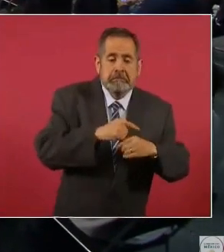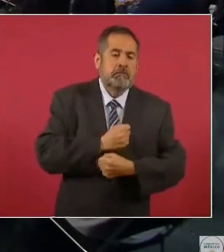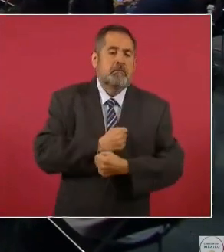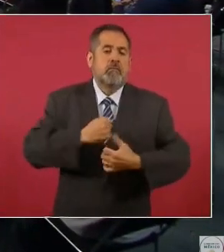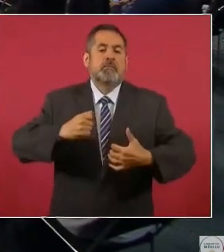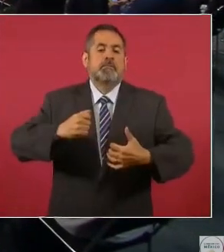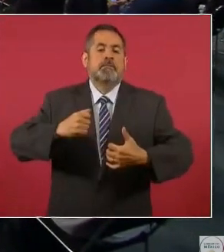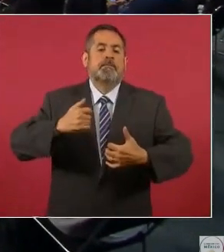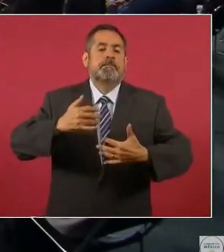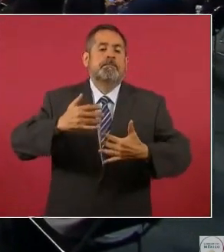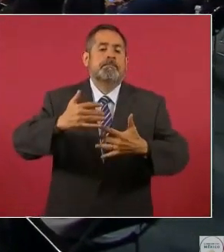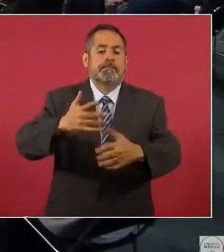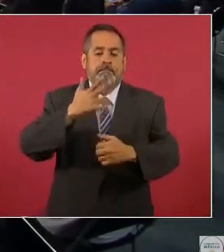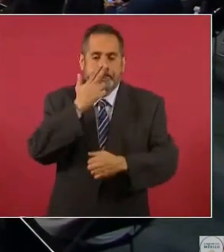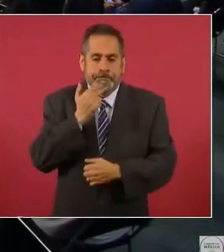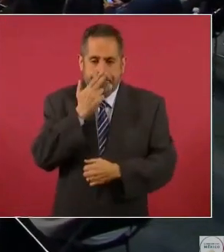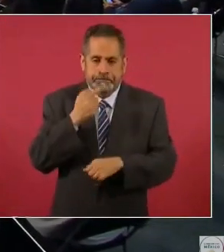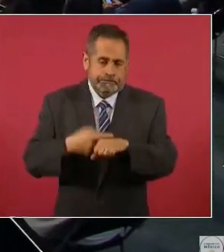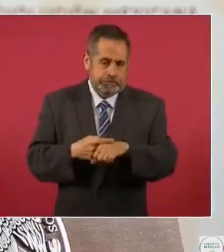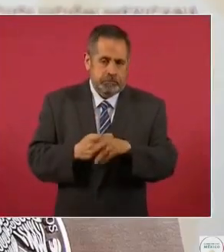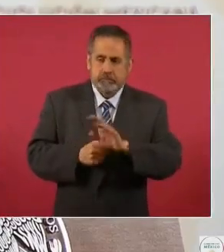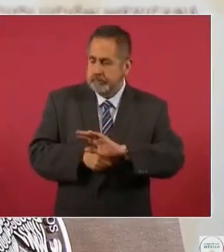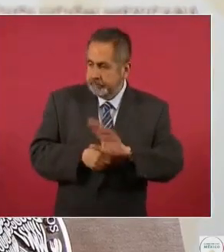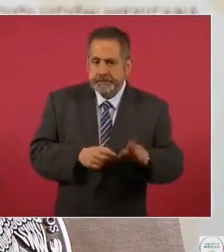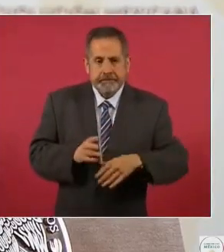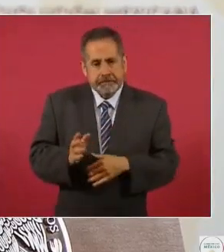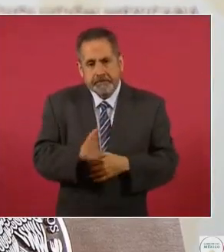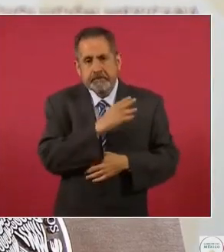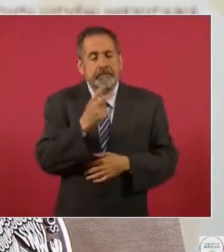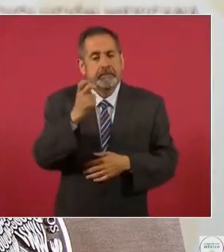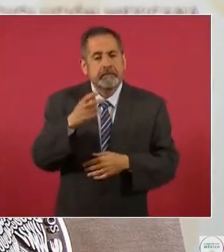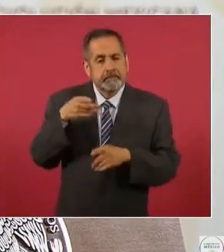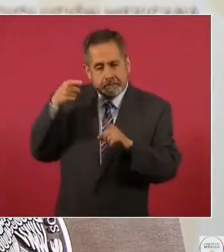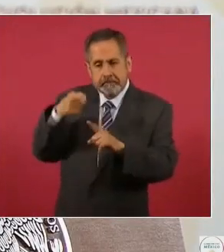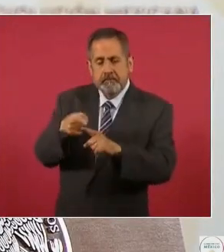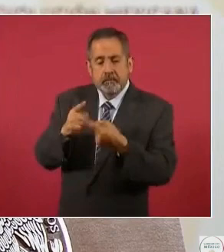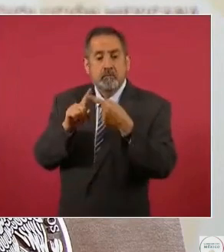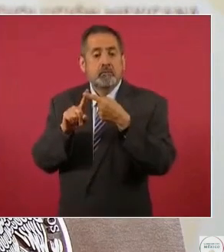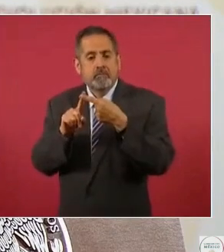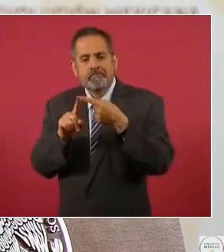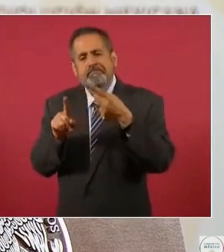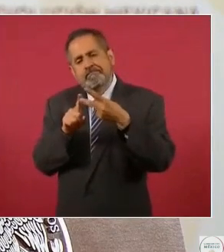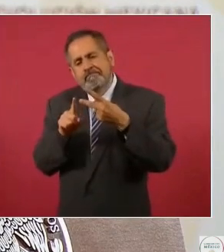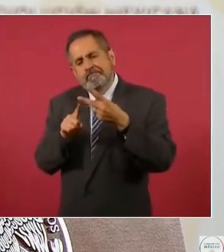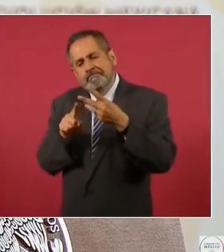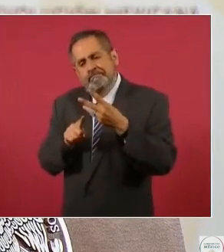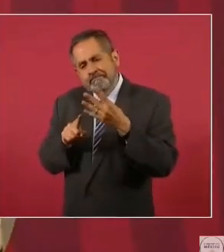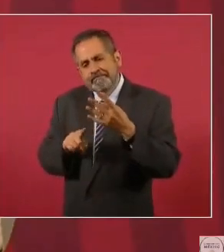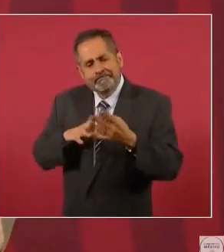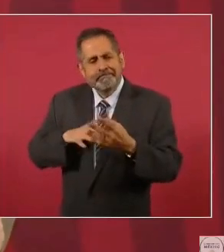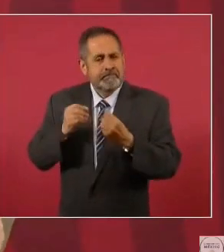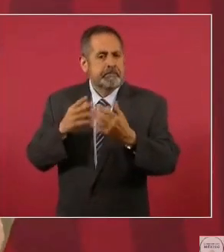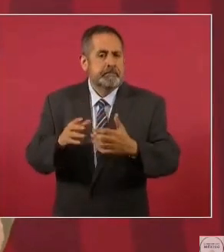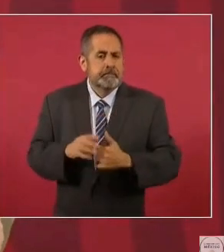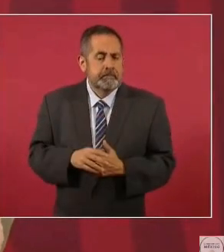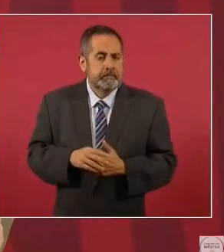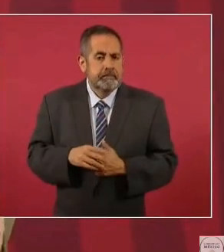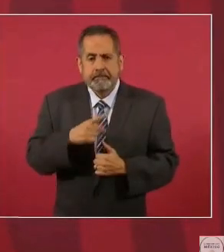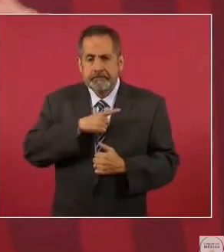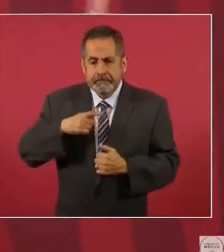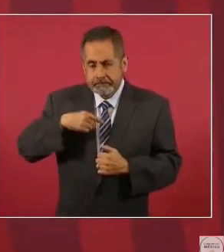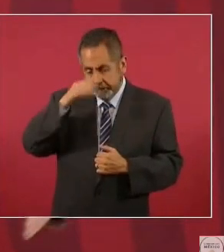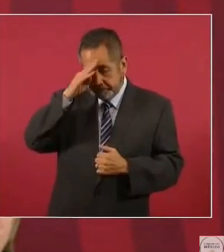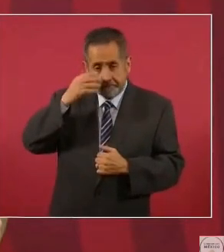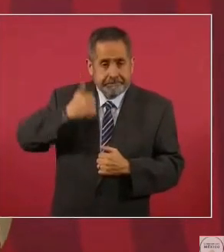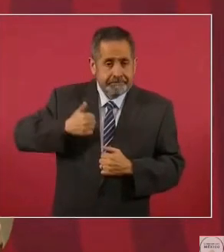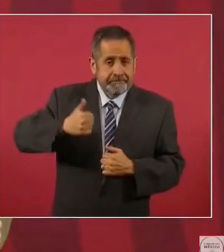de diabetes y de complicaciones. Entonces, este es uno de los aspectos fundamentales, pero no es el único. Creo que también tenemos que ir